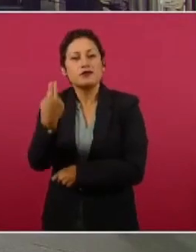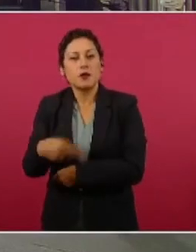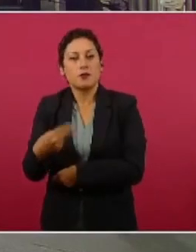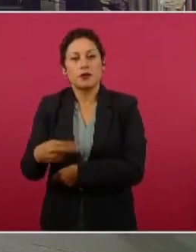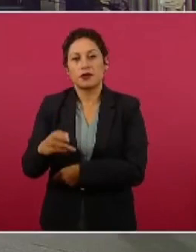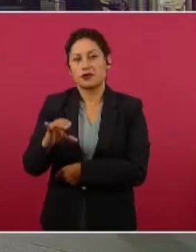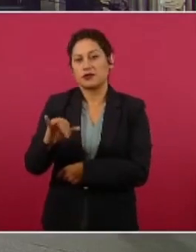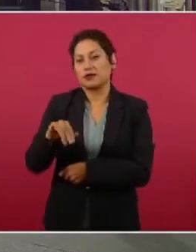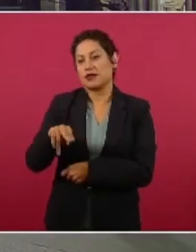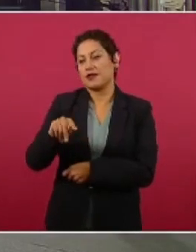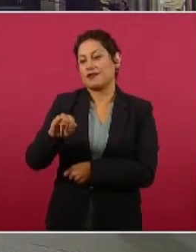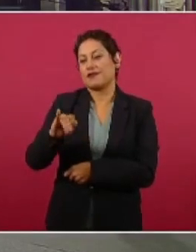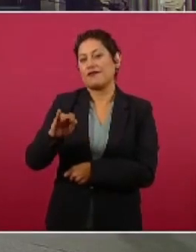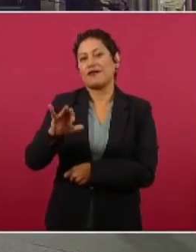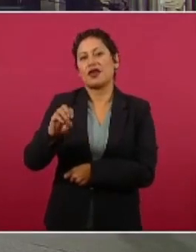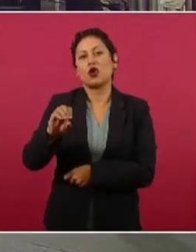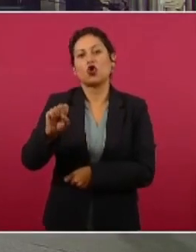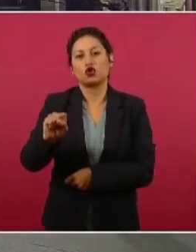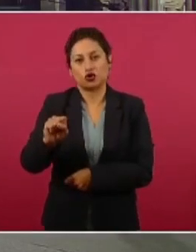que juegan otro rol.